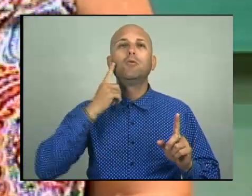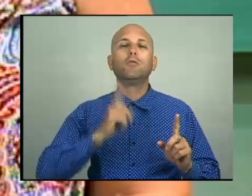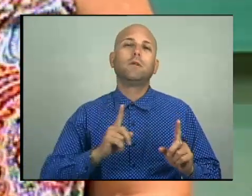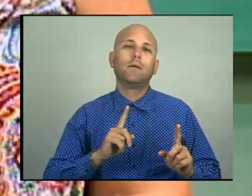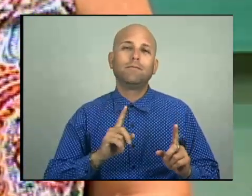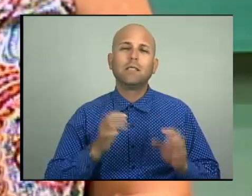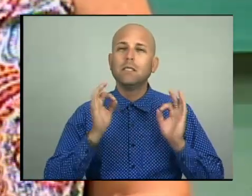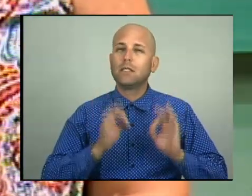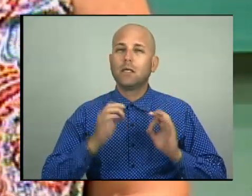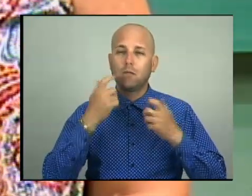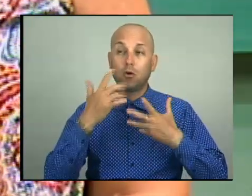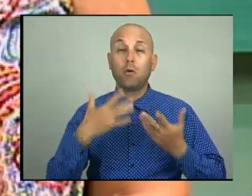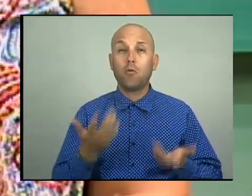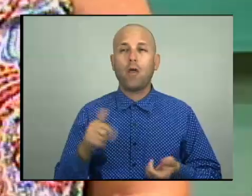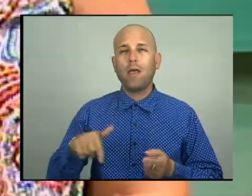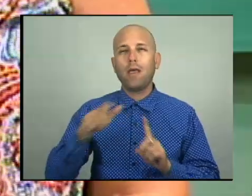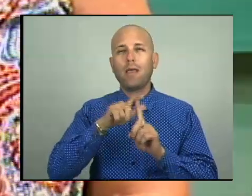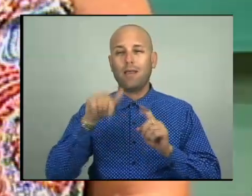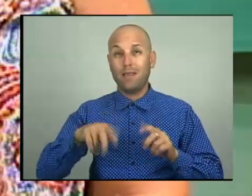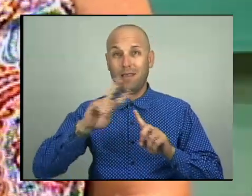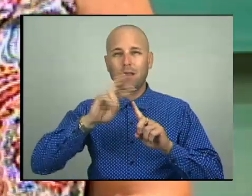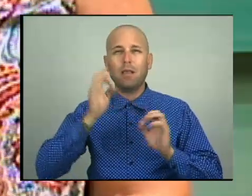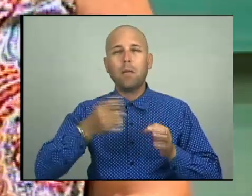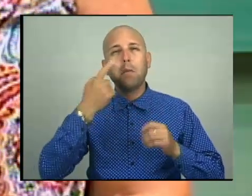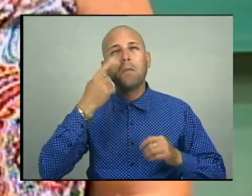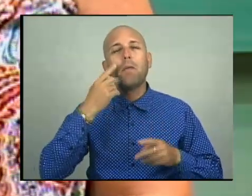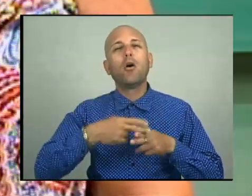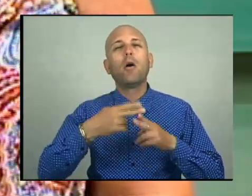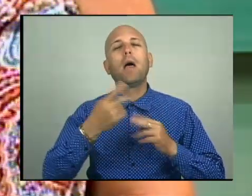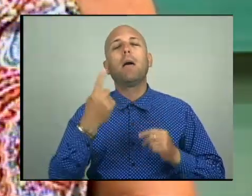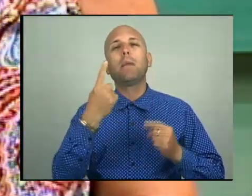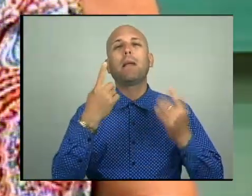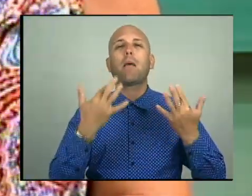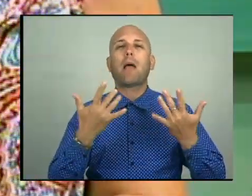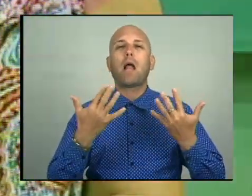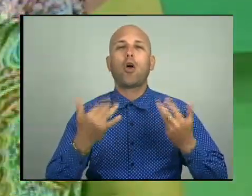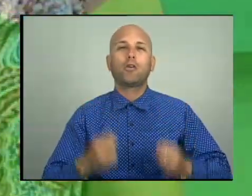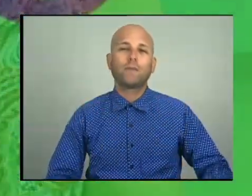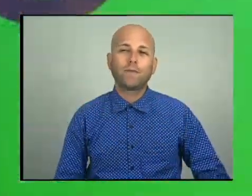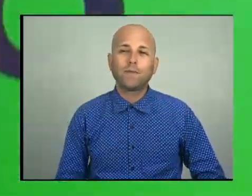interesante. Aquí siempre va a tener información veraz y oportuna de primera mano.